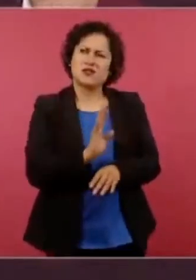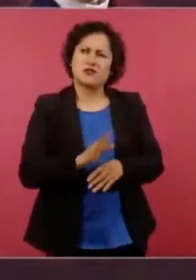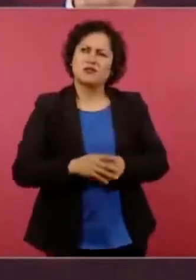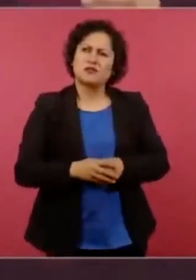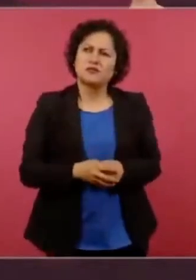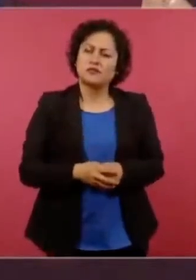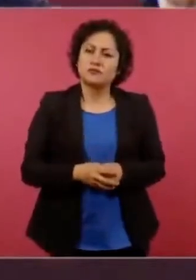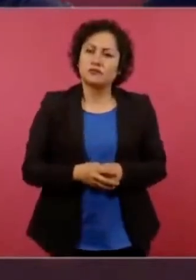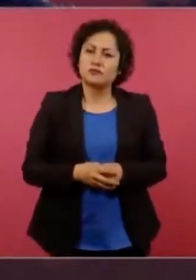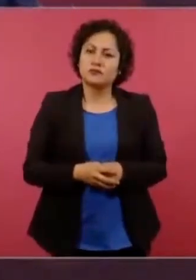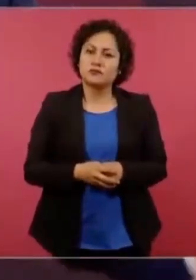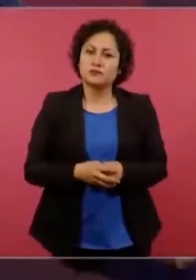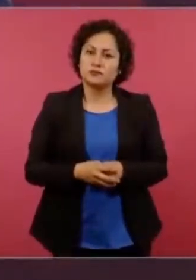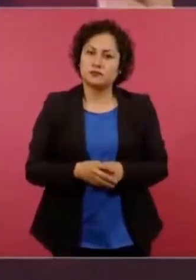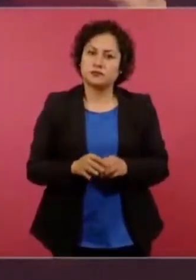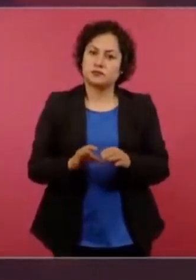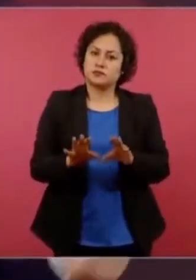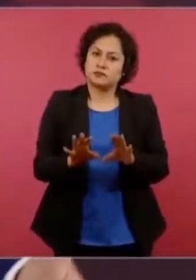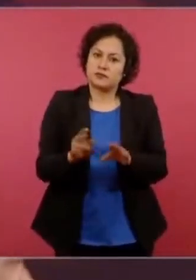Pero ya para entonces,